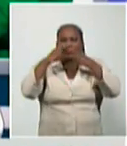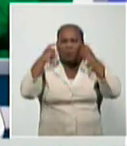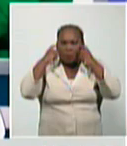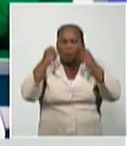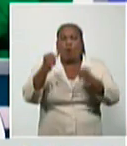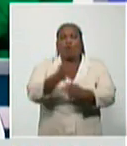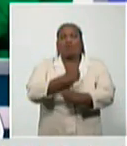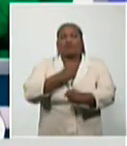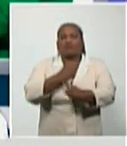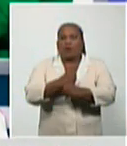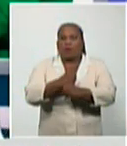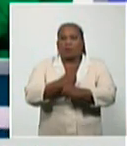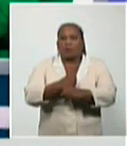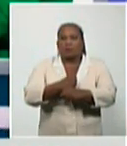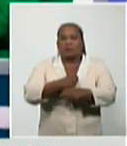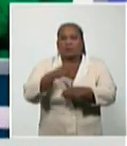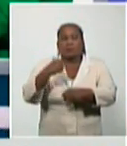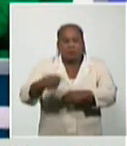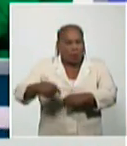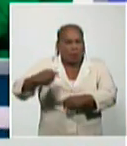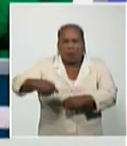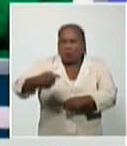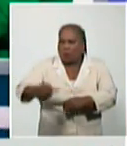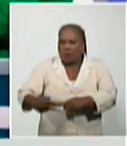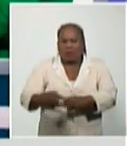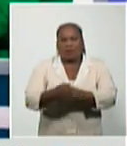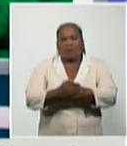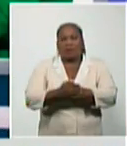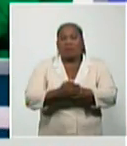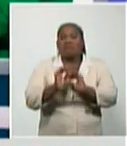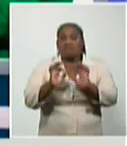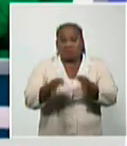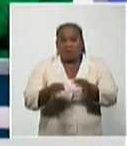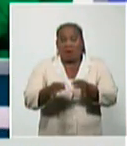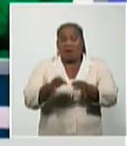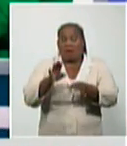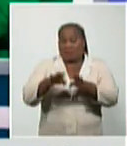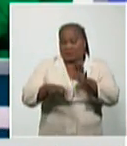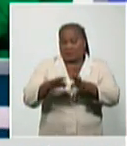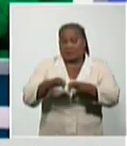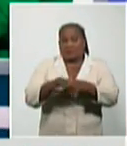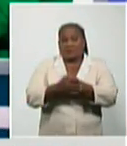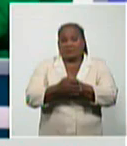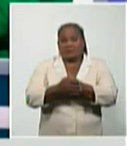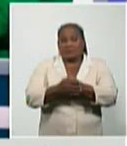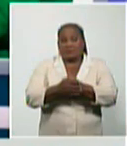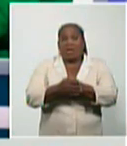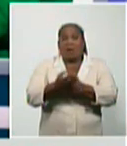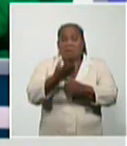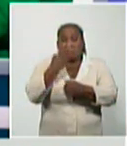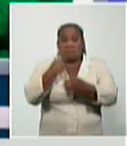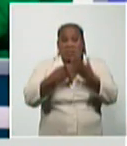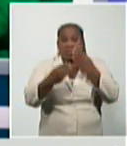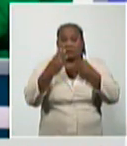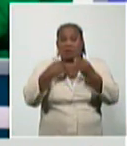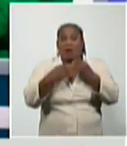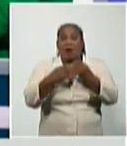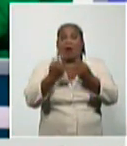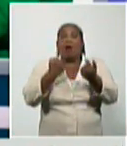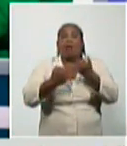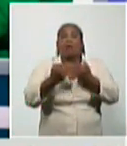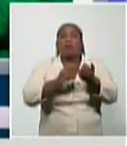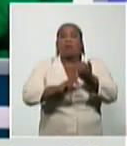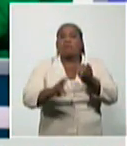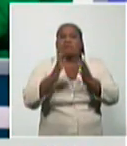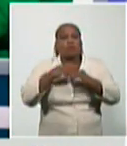es verdad, fíjate, porque incluso a veces me decían, no, hay provincias que no lo usan. Es verdad